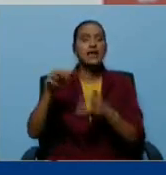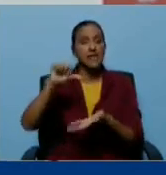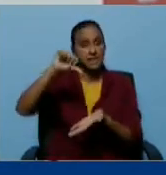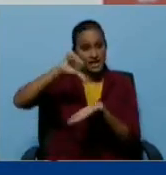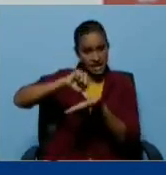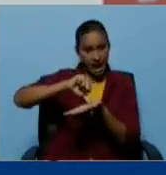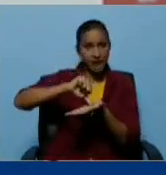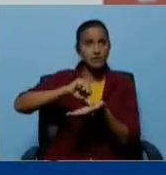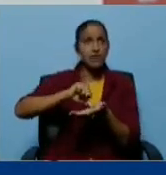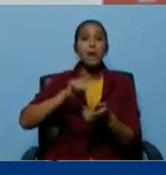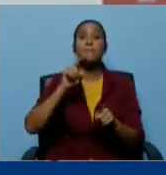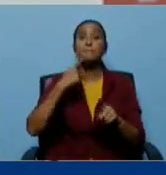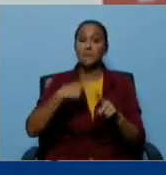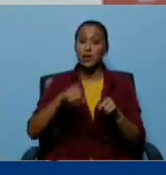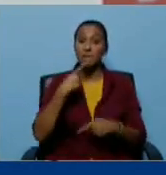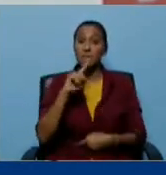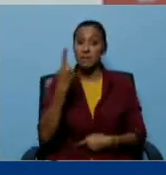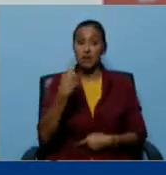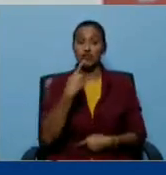el golpe en Venezuela.